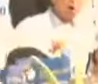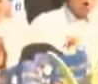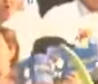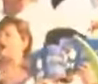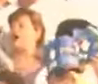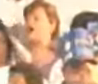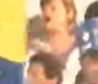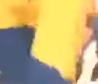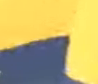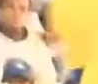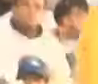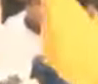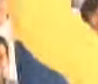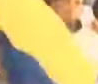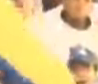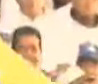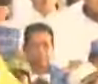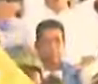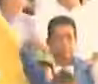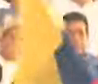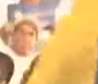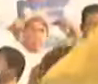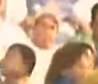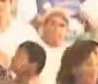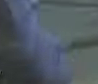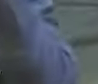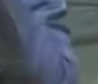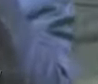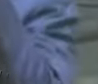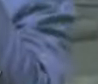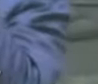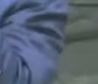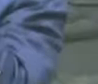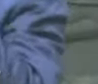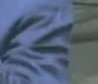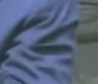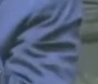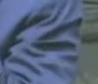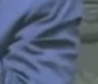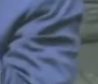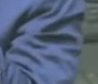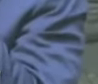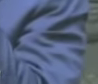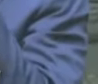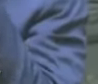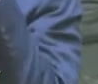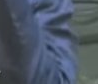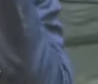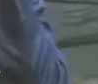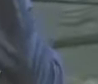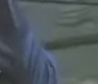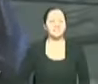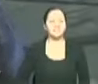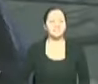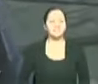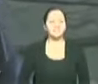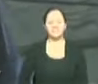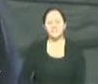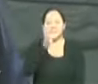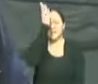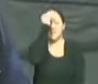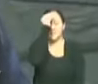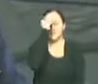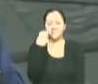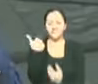Ecuador está de fiesta, compañeros, compañeras. Alianza País está